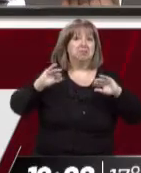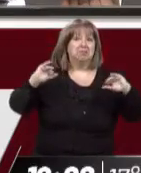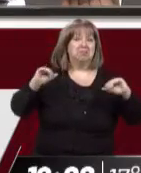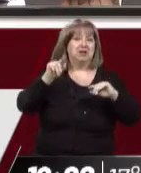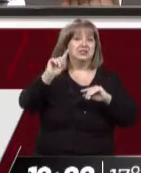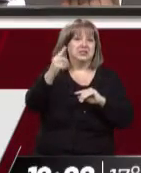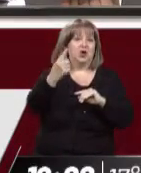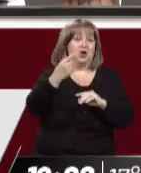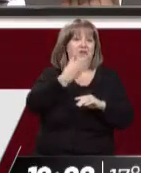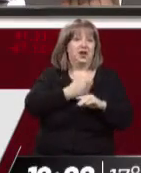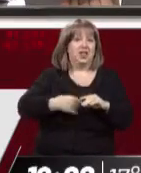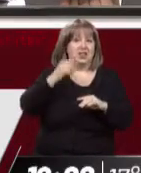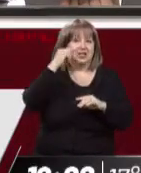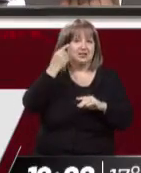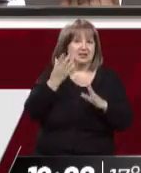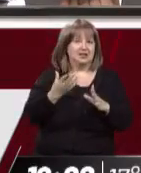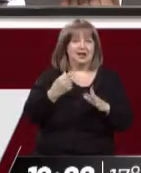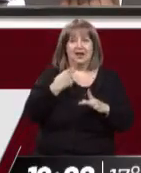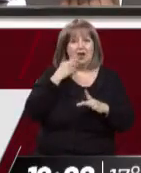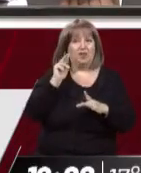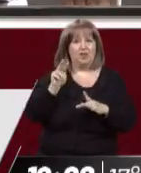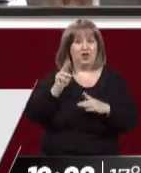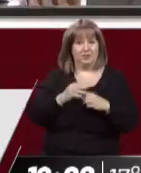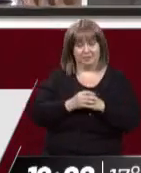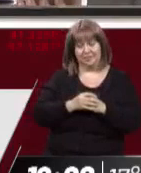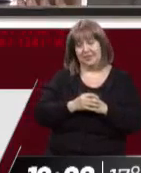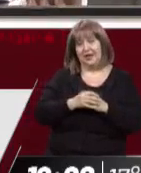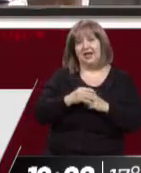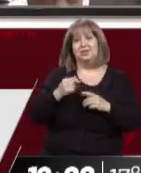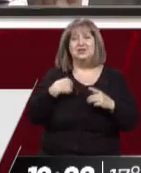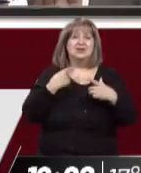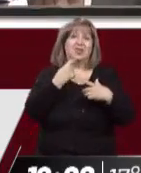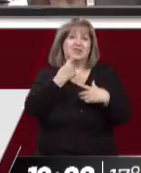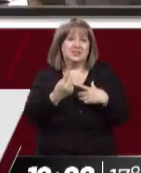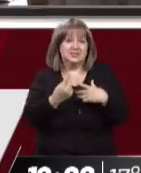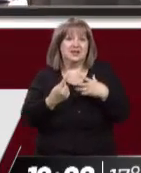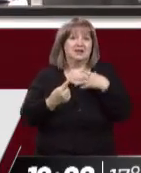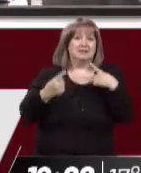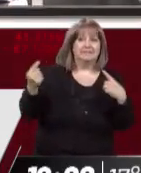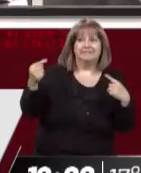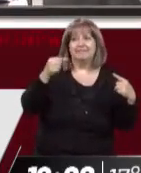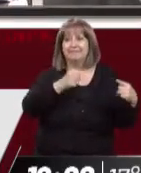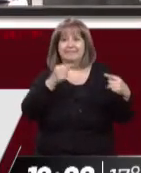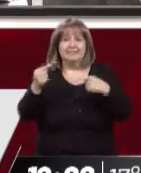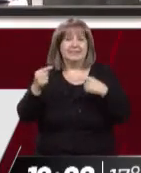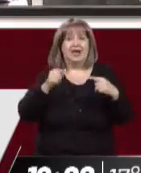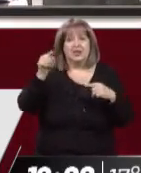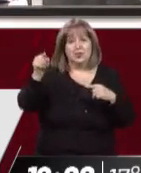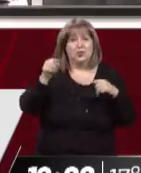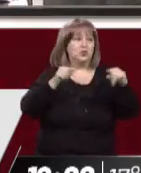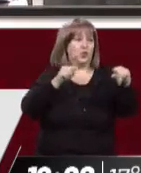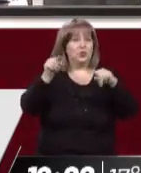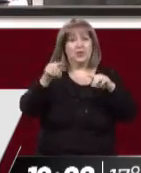temas que tenían que ver con los trabajadores, no se los vio allí militando. Bueno, ir y venir de alusiones